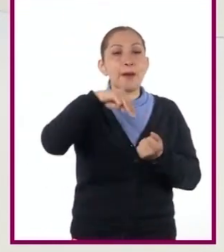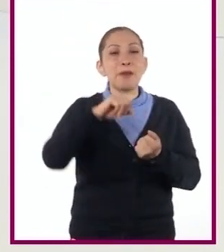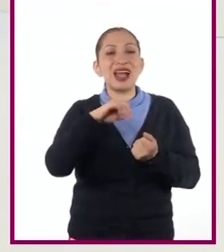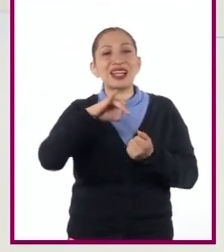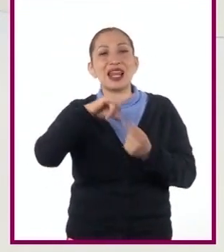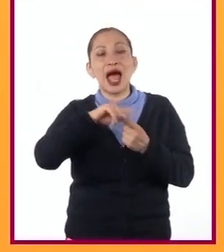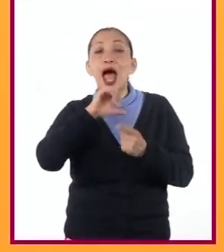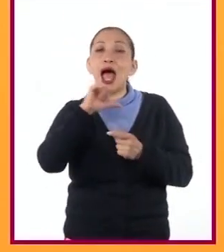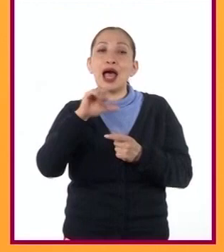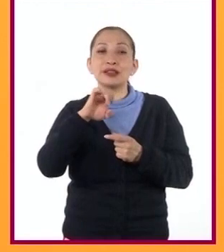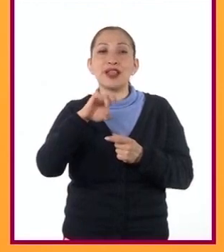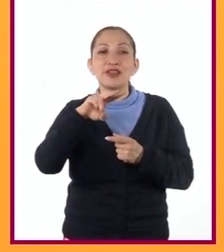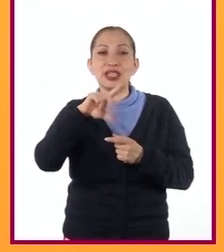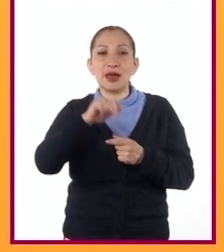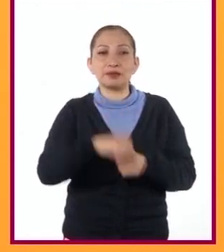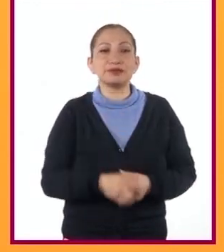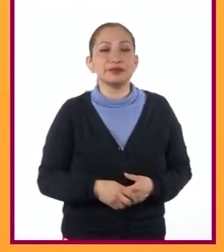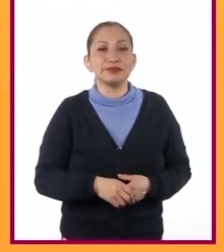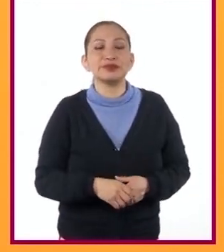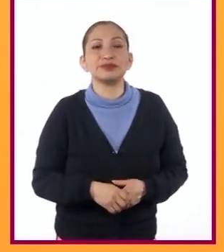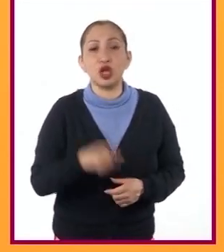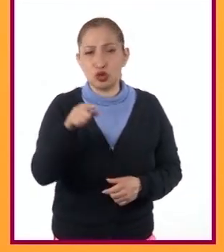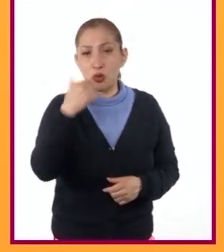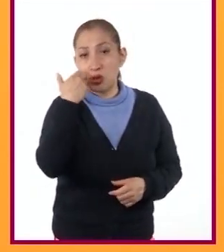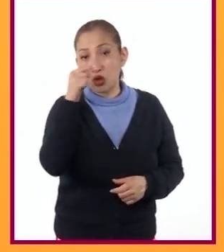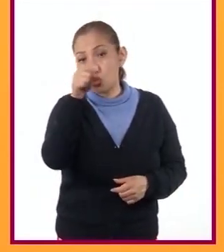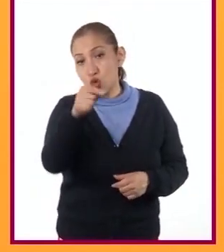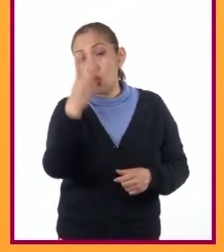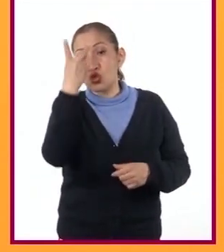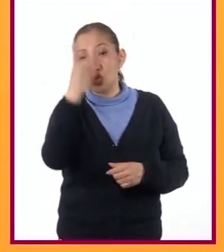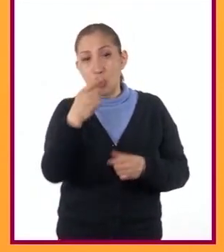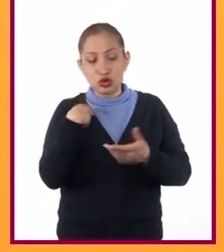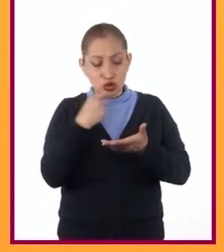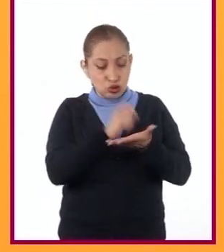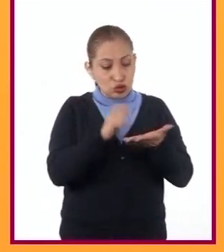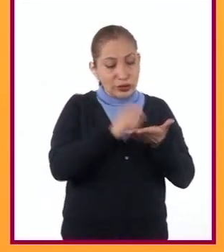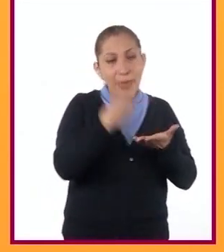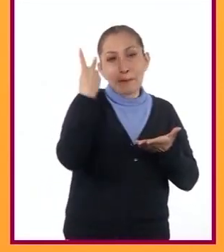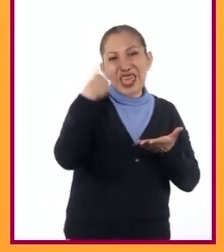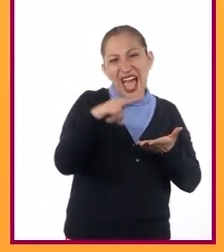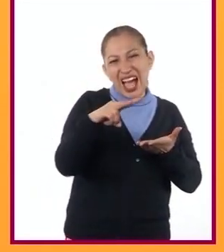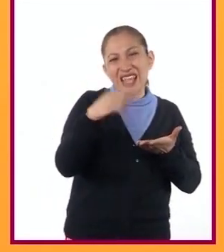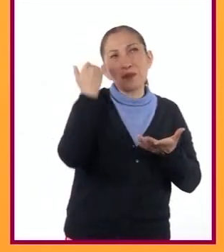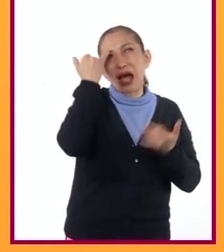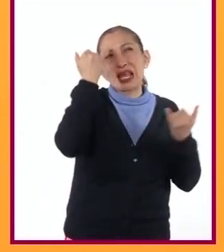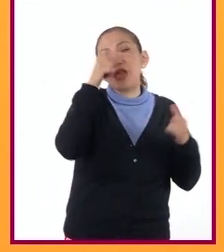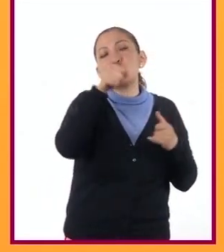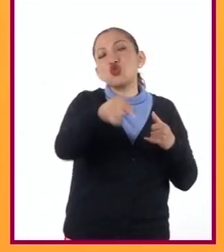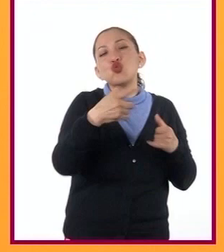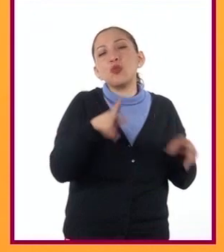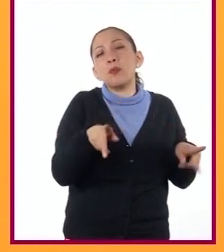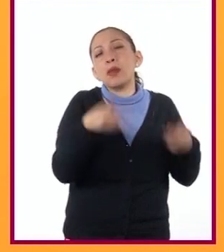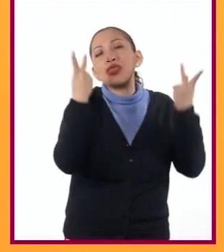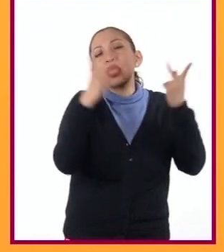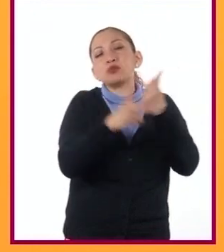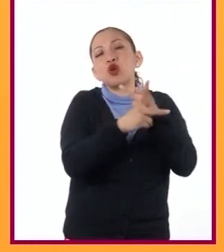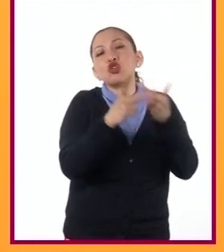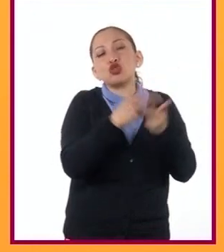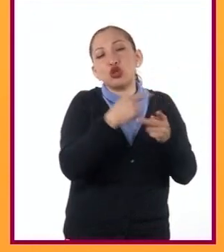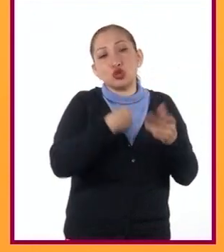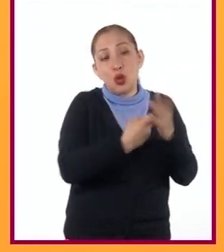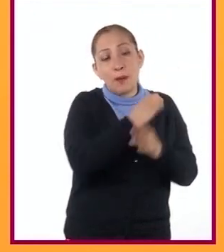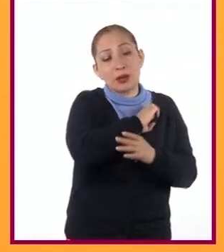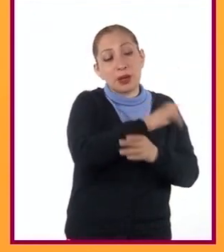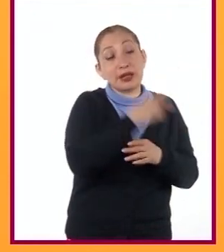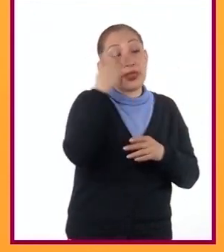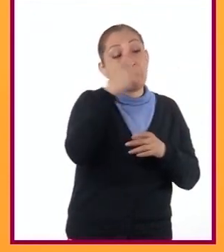y Sevilla. Los reto a que elaboren 2 bitácoras de viaje. Imaginen que son comerciantes novohispanos que